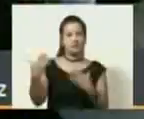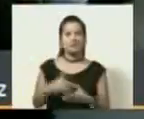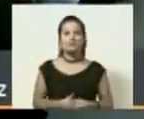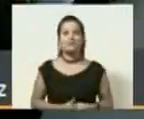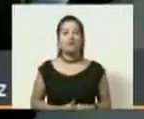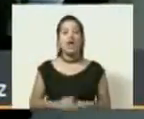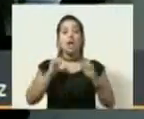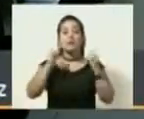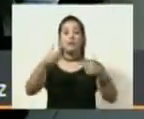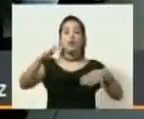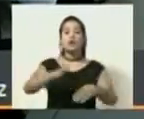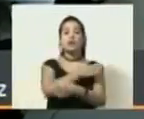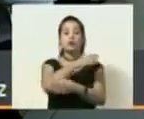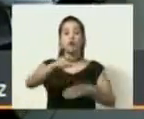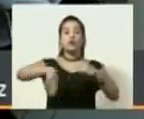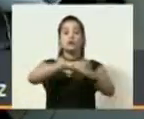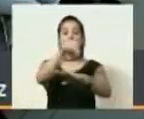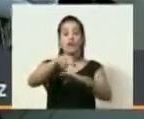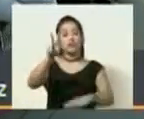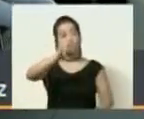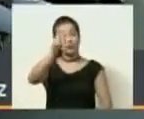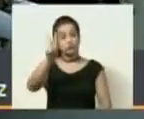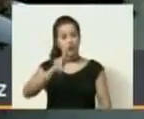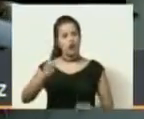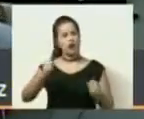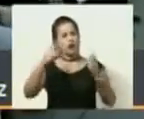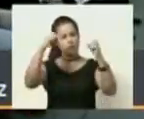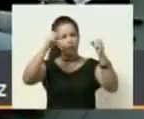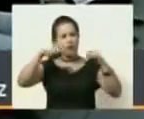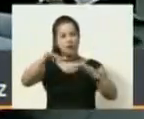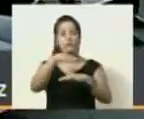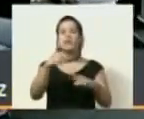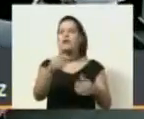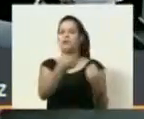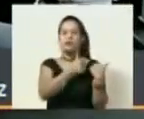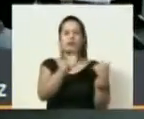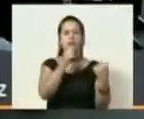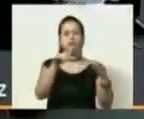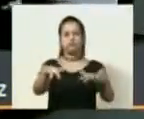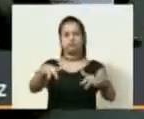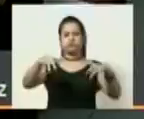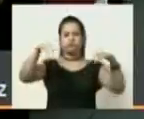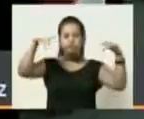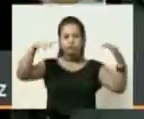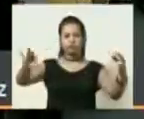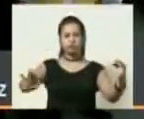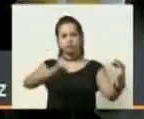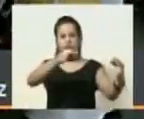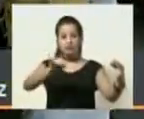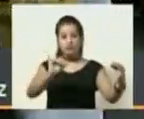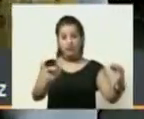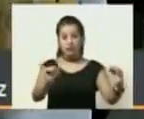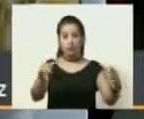nacional de la República Bolivariana de Venezuela, a cargo del Orfeón del Ministerio del Poder Popular para Educación.